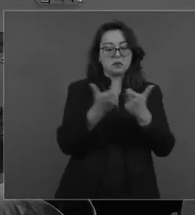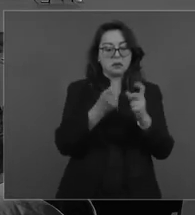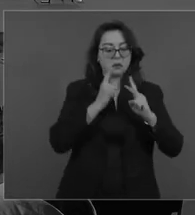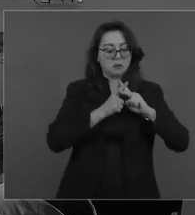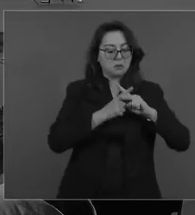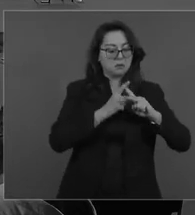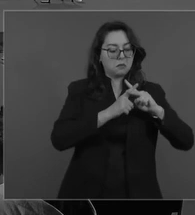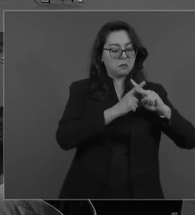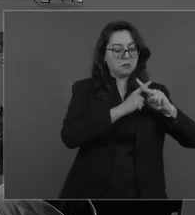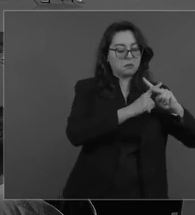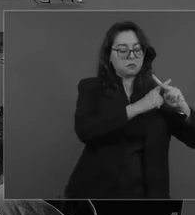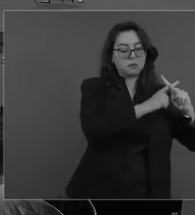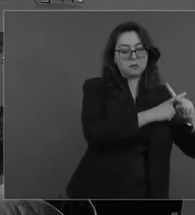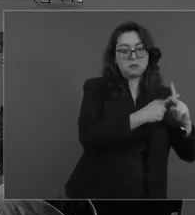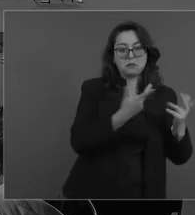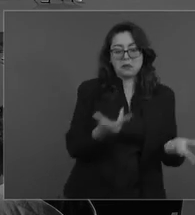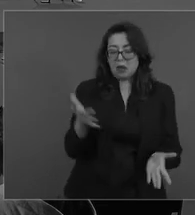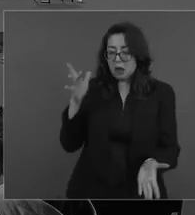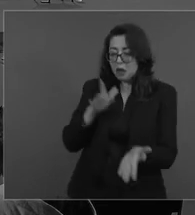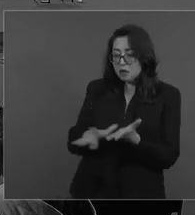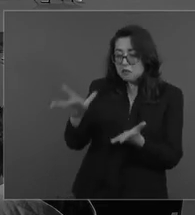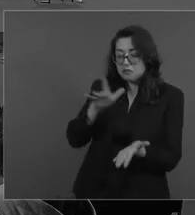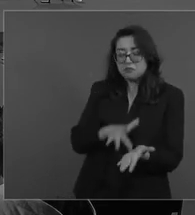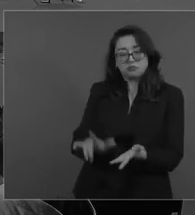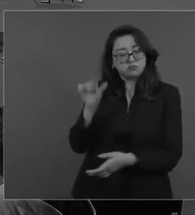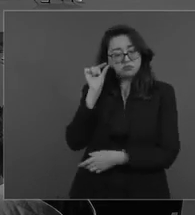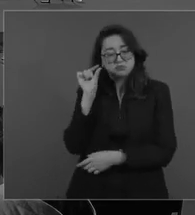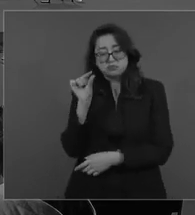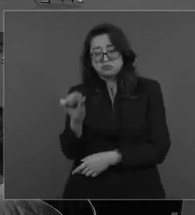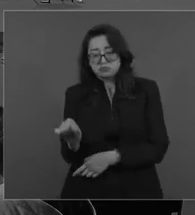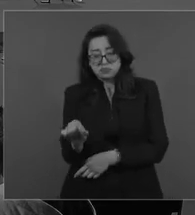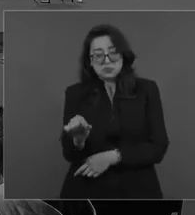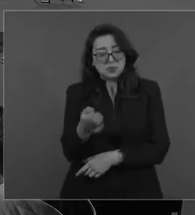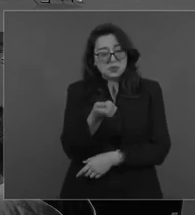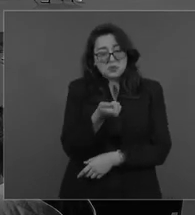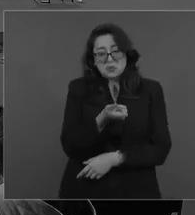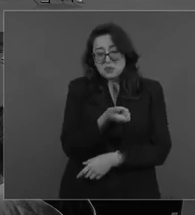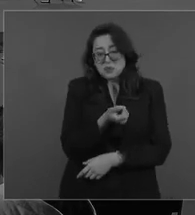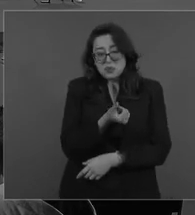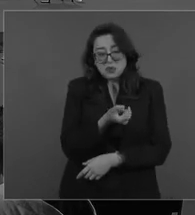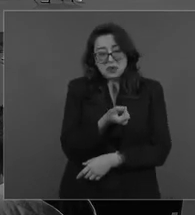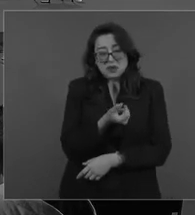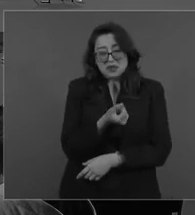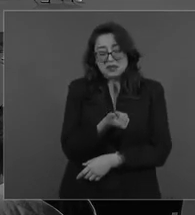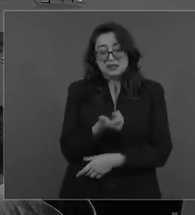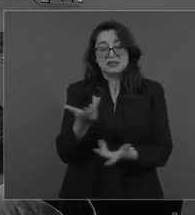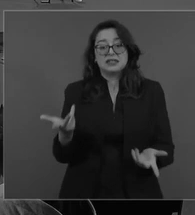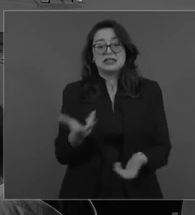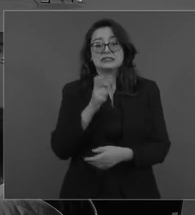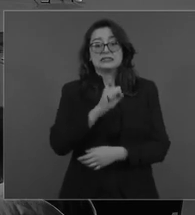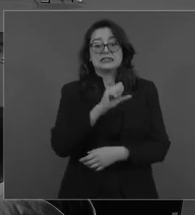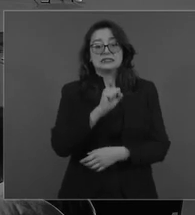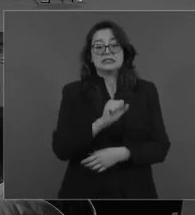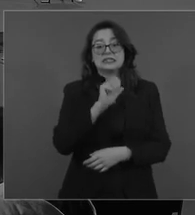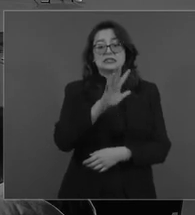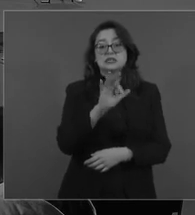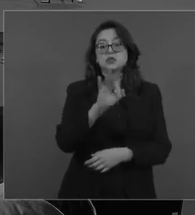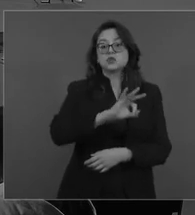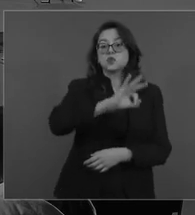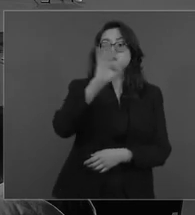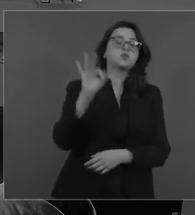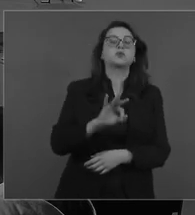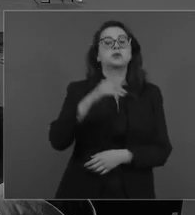los daños provocados por los fenómenos naturales. Incluso el 65% era para